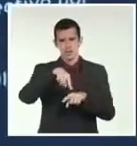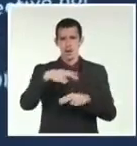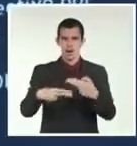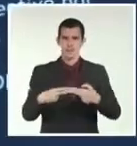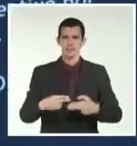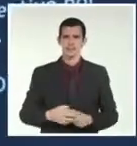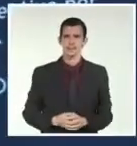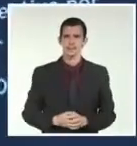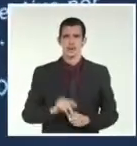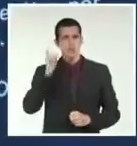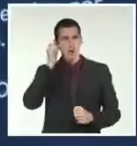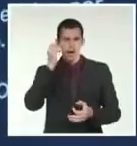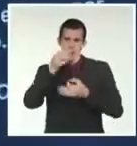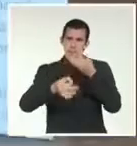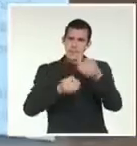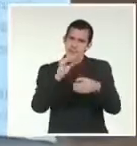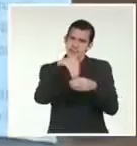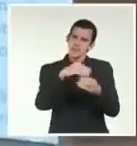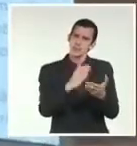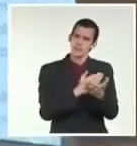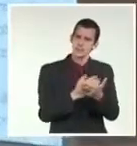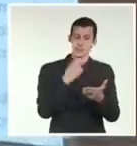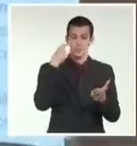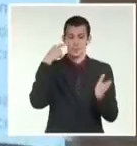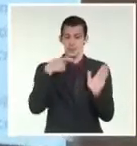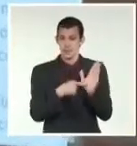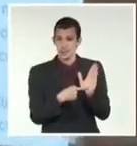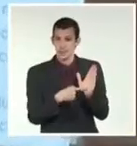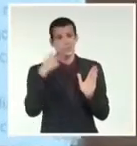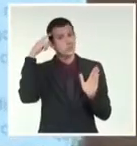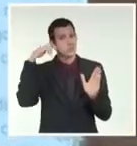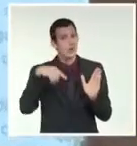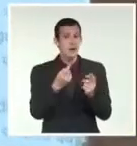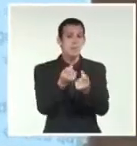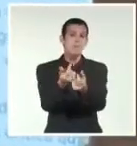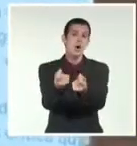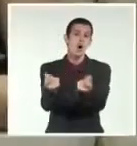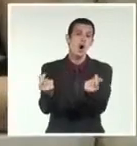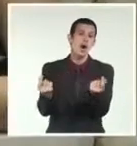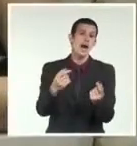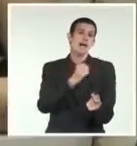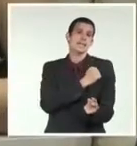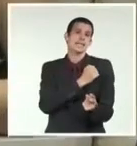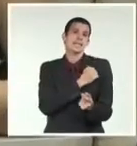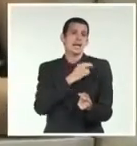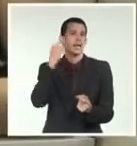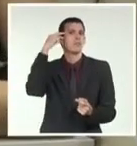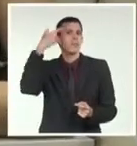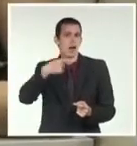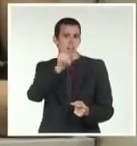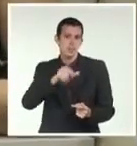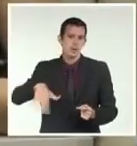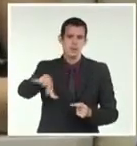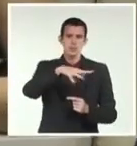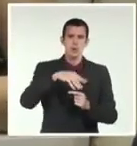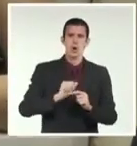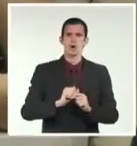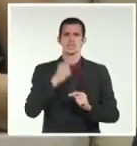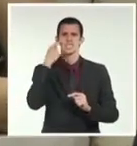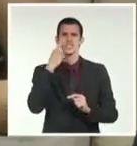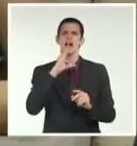momentos en que las campañas mediáticas contra la Revolución Cubana intentan, por diferentes vías, arrebatar símbolos, historia